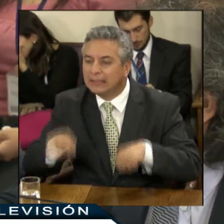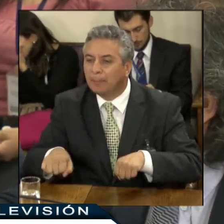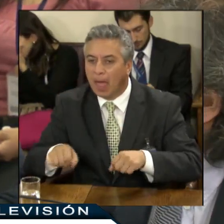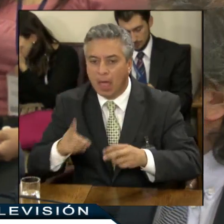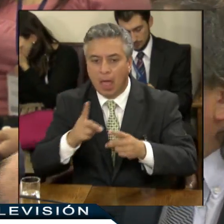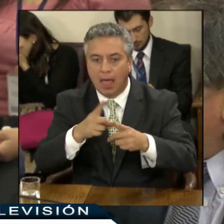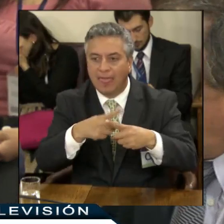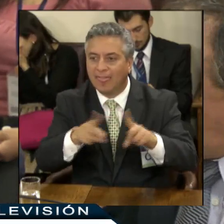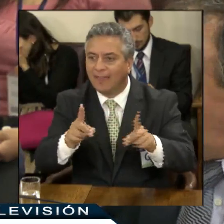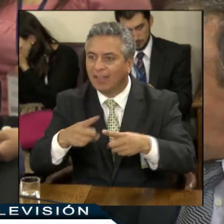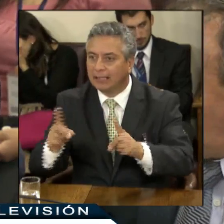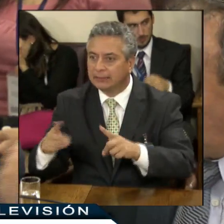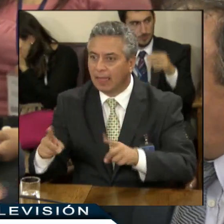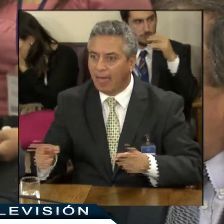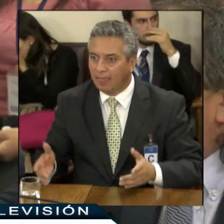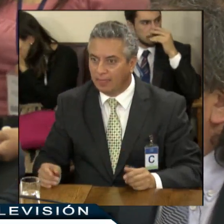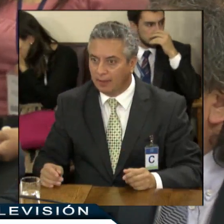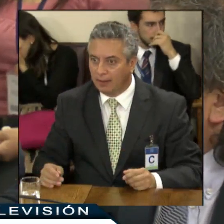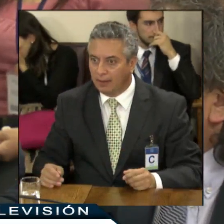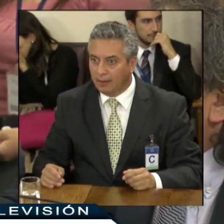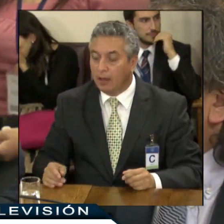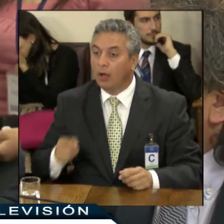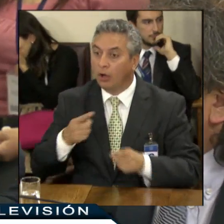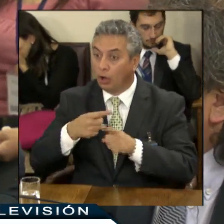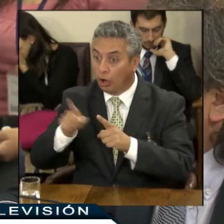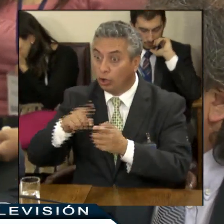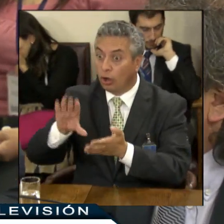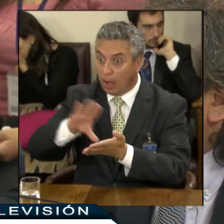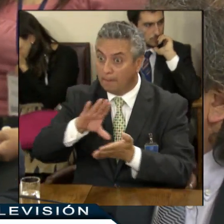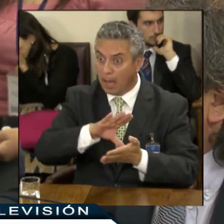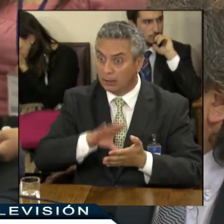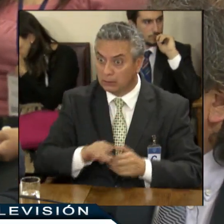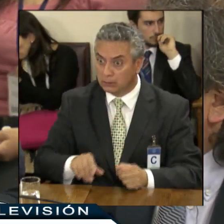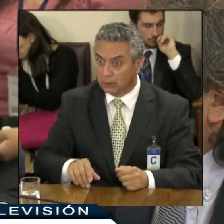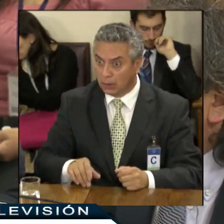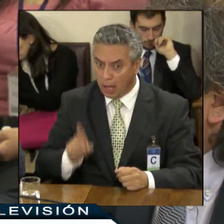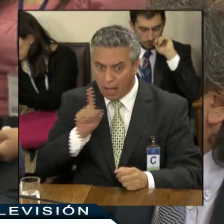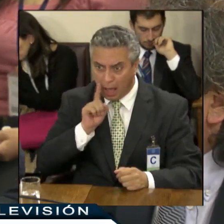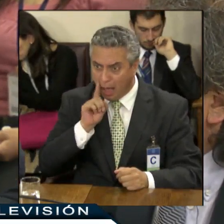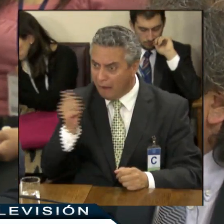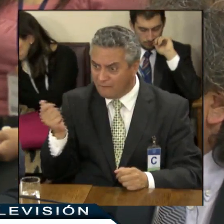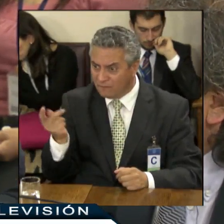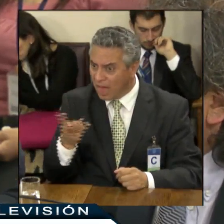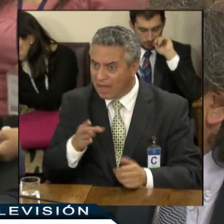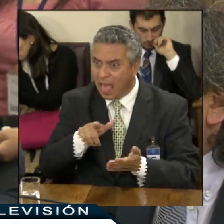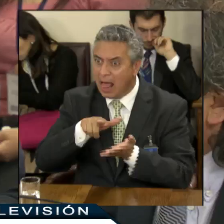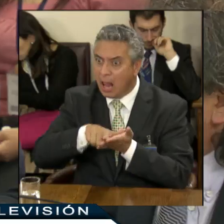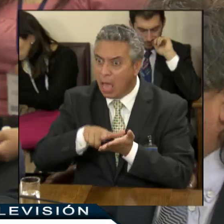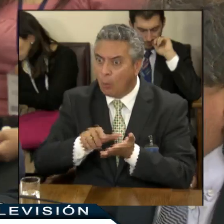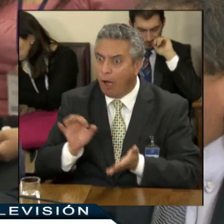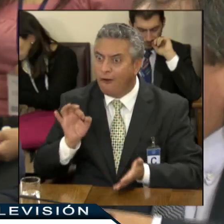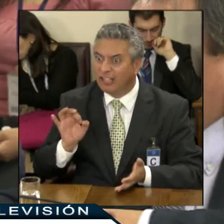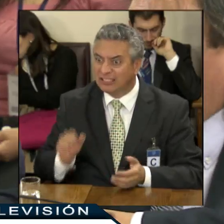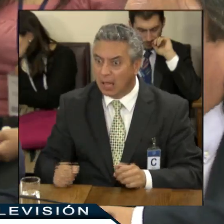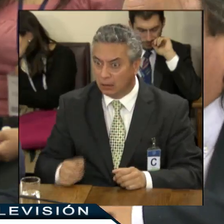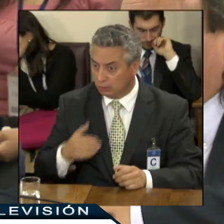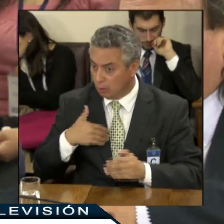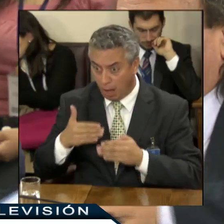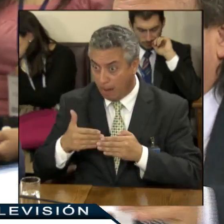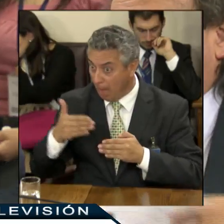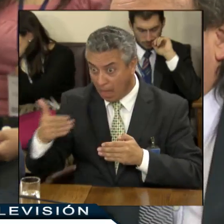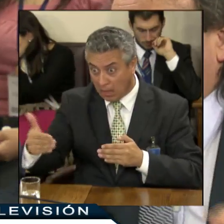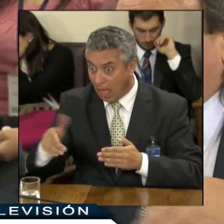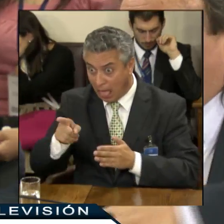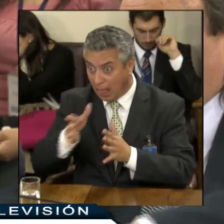ya incluso más allá hay países que que tienen varias lenguas oficiales yo voy más allá de la lengua de seño voy